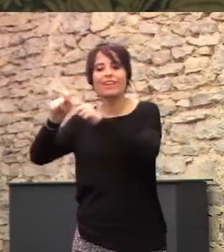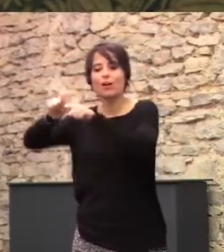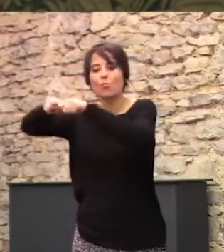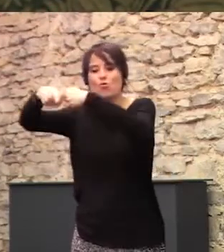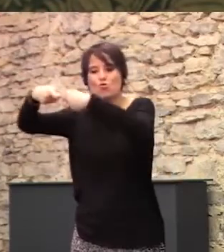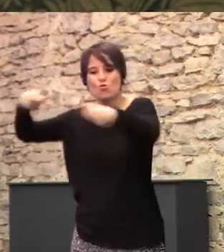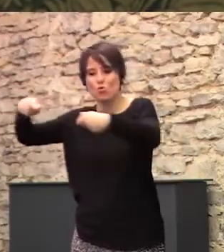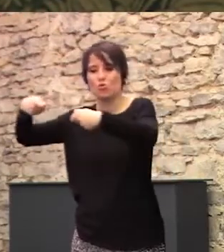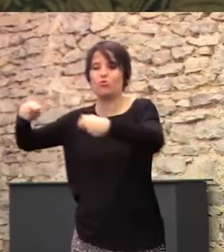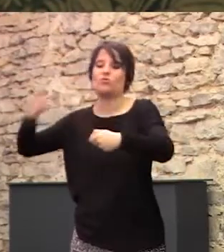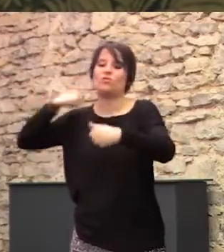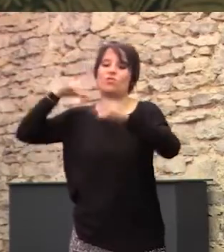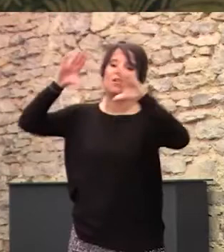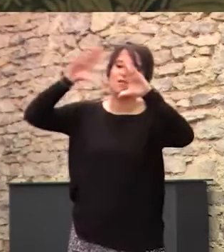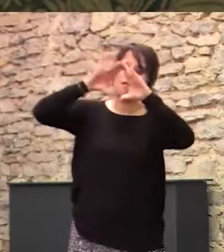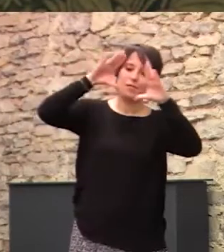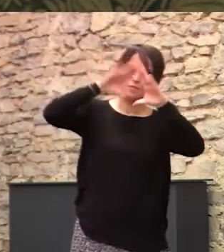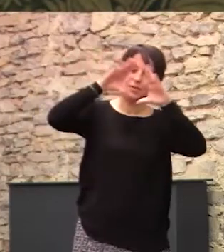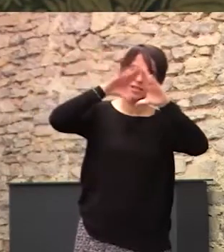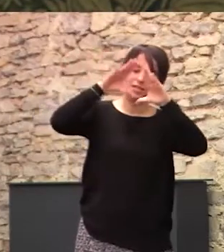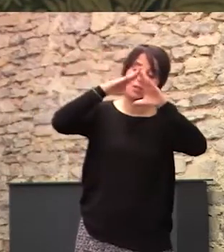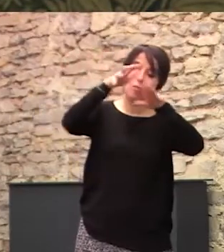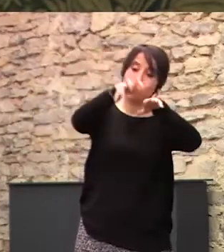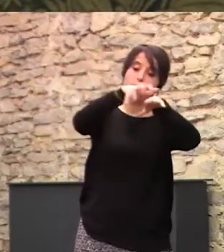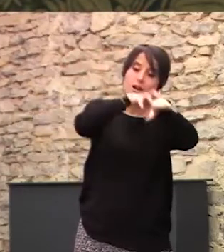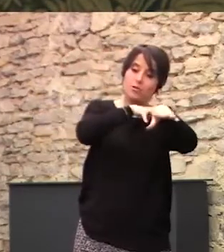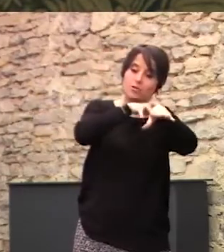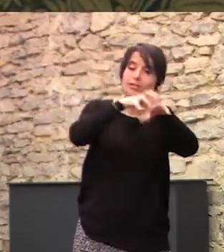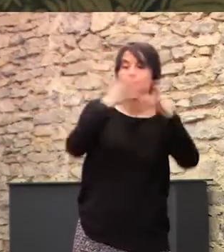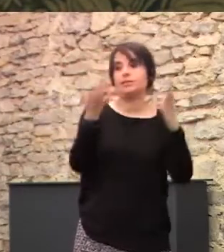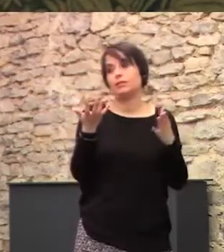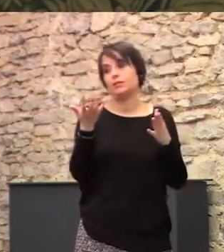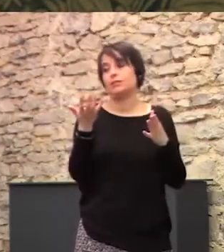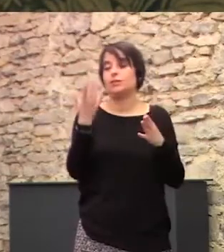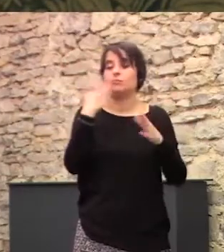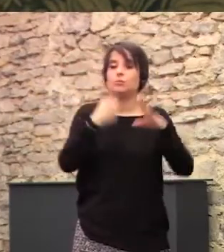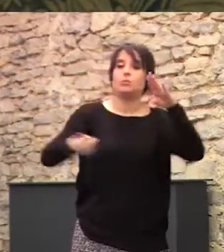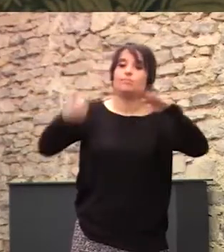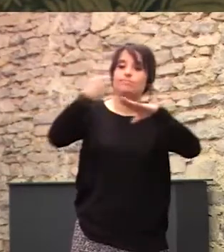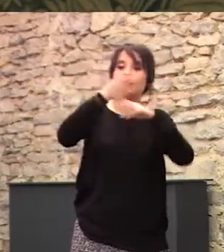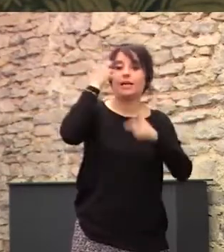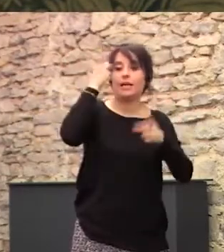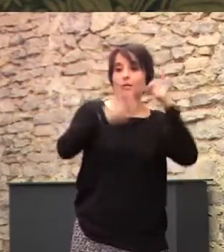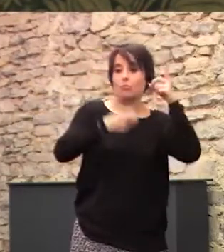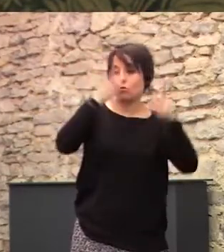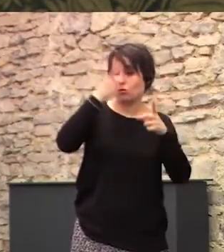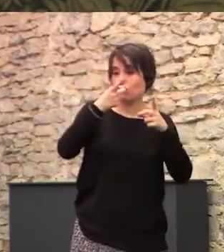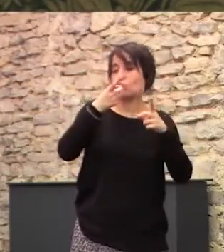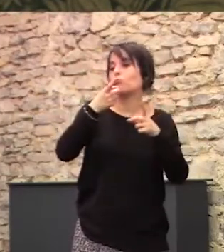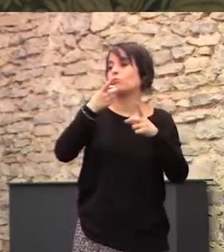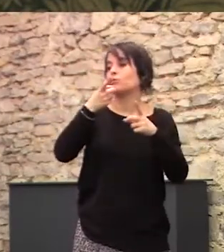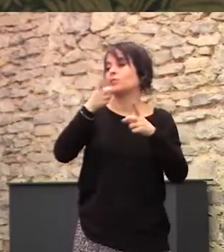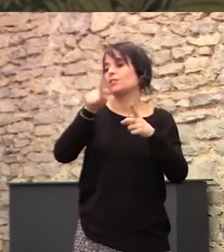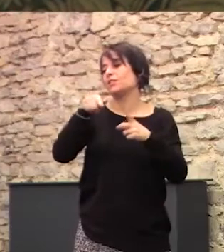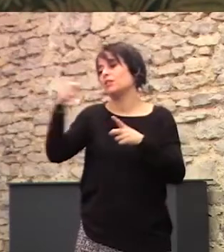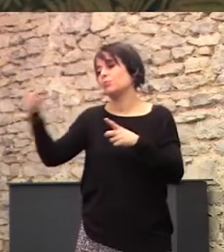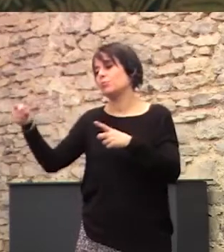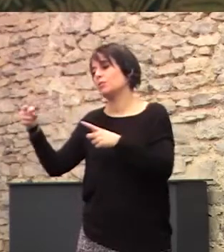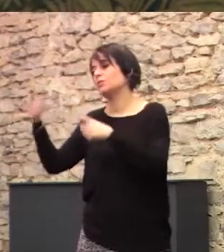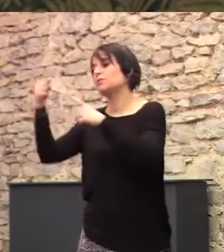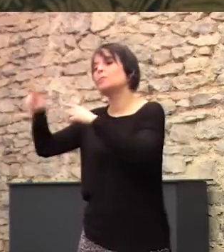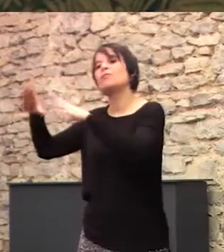entre el feminismo mayoritario, hegemónico, si queréis, y los